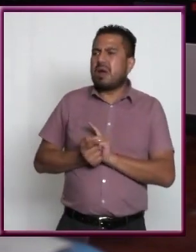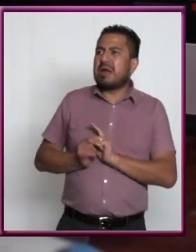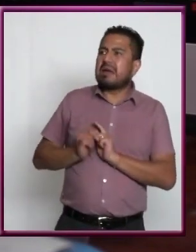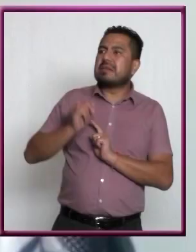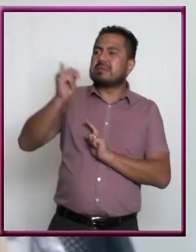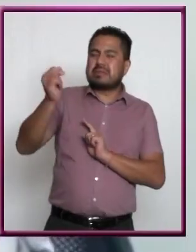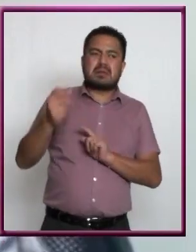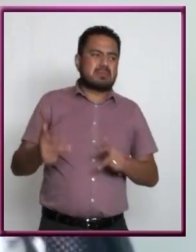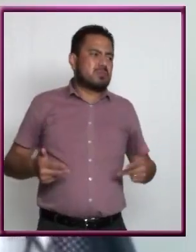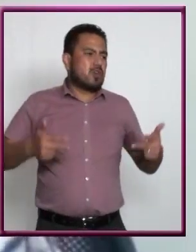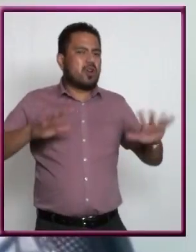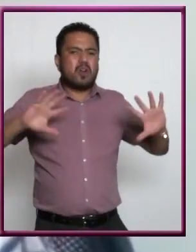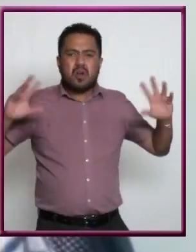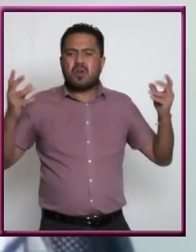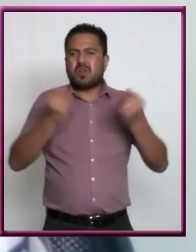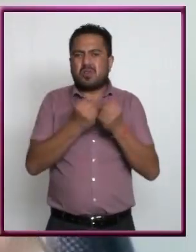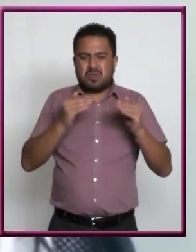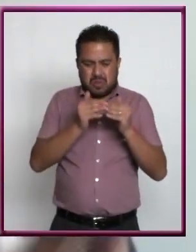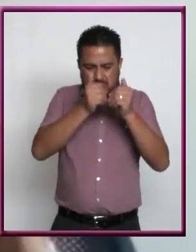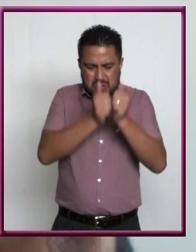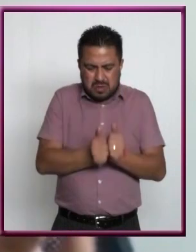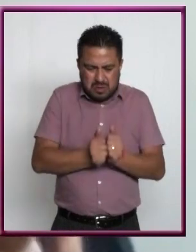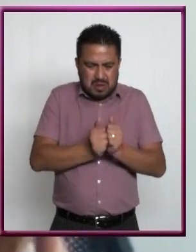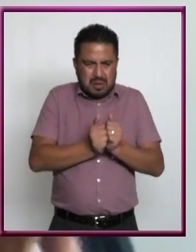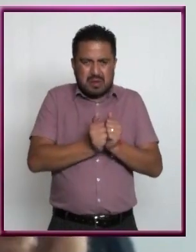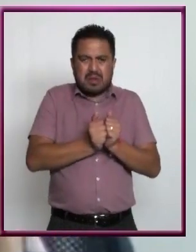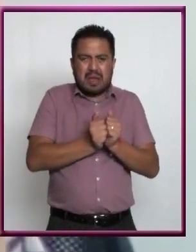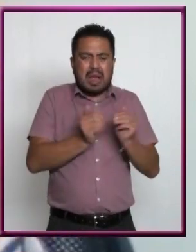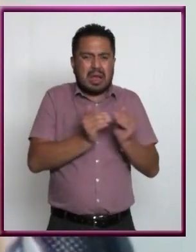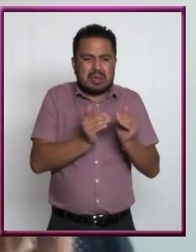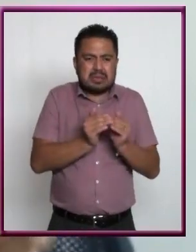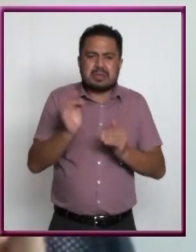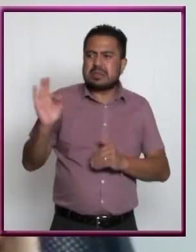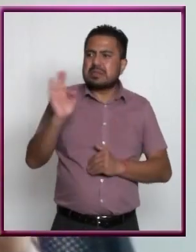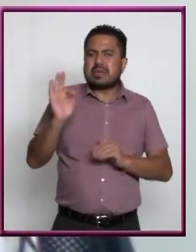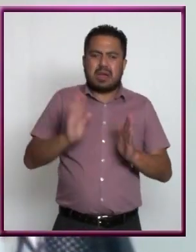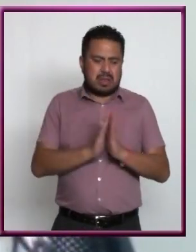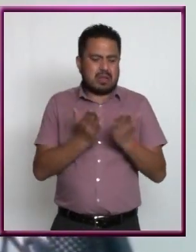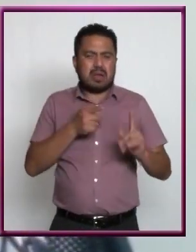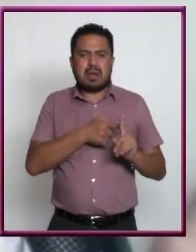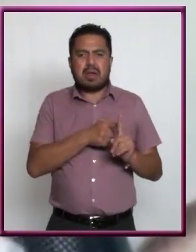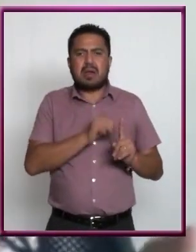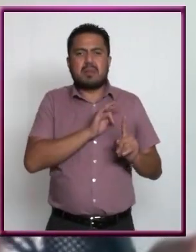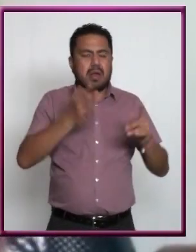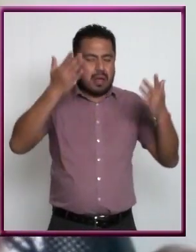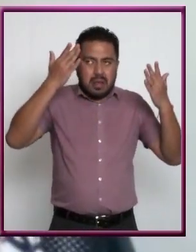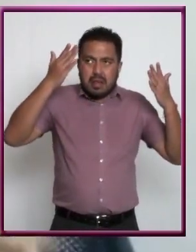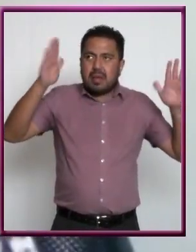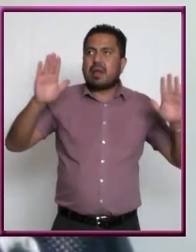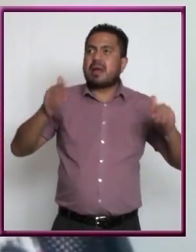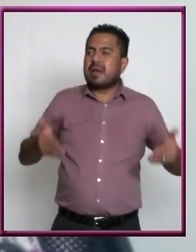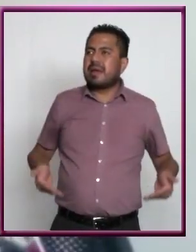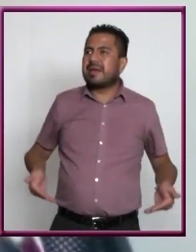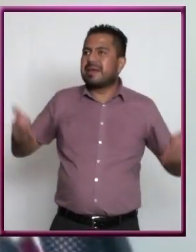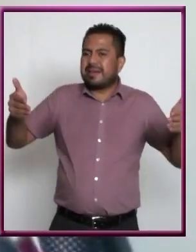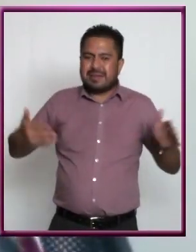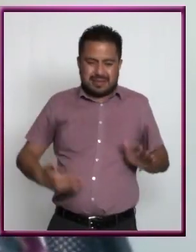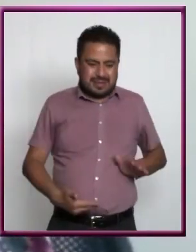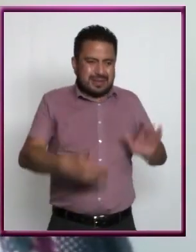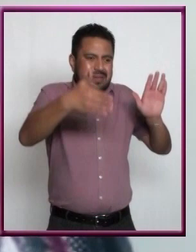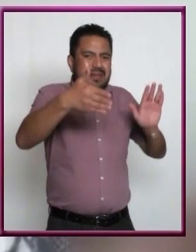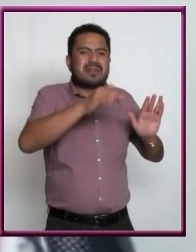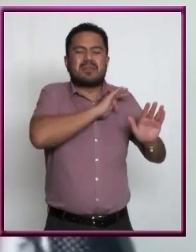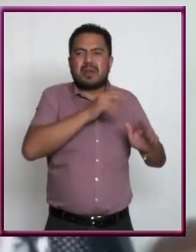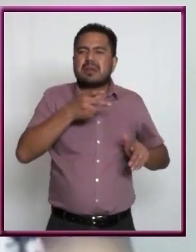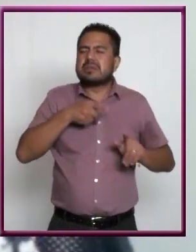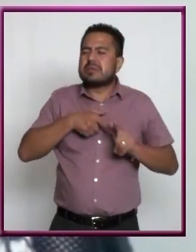momentos que estamos todos obligados a estar como encerrados entre cuatro paredes, quizá los libros sean los que nos abran esas paredes, los que nos dejen